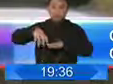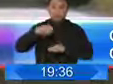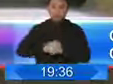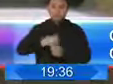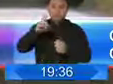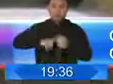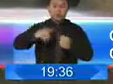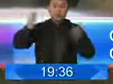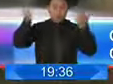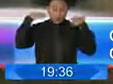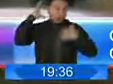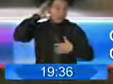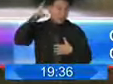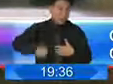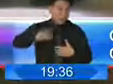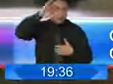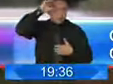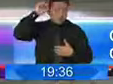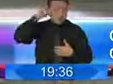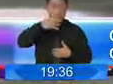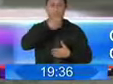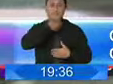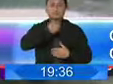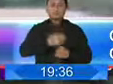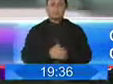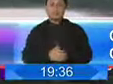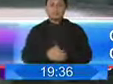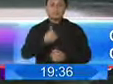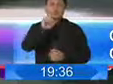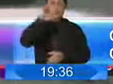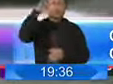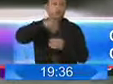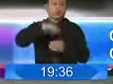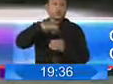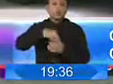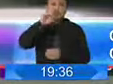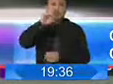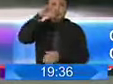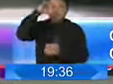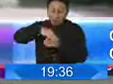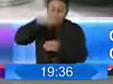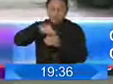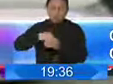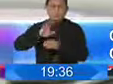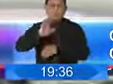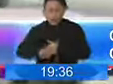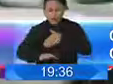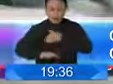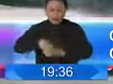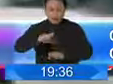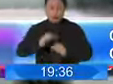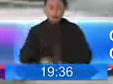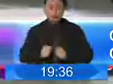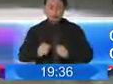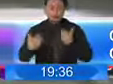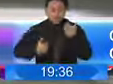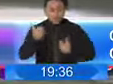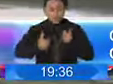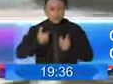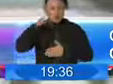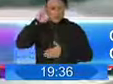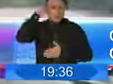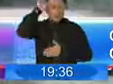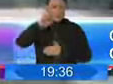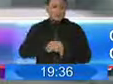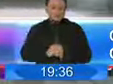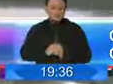Quito, Guayaquil, Cuenca, Riobamba y Ambato. De monedita en monedita, de dólar en dólar, pasito a pasito, con fuerza, con alegría, con esperanza,